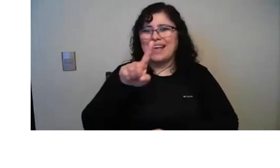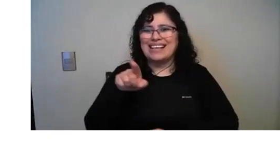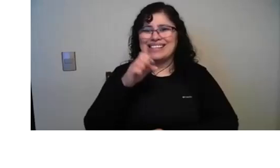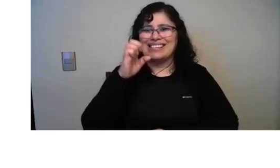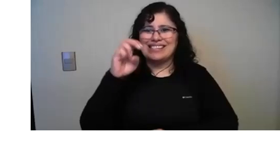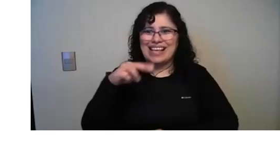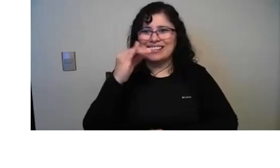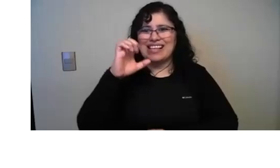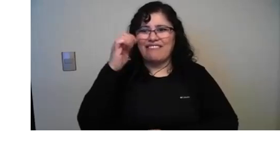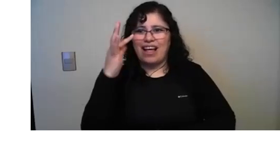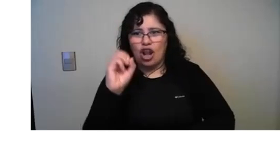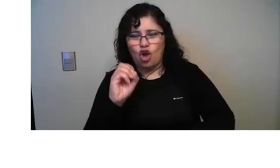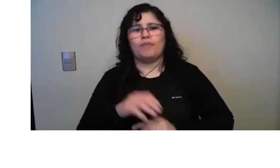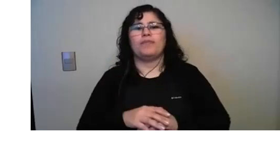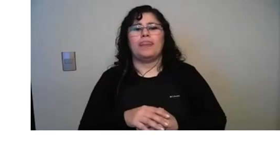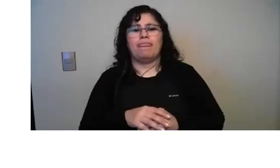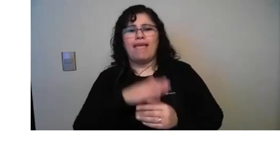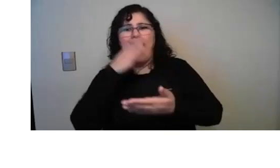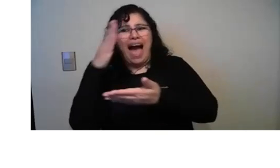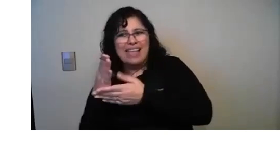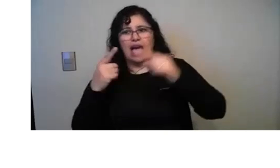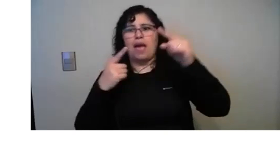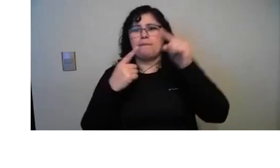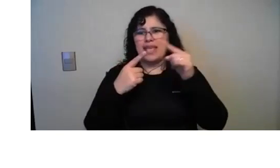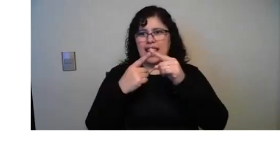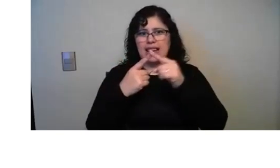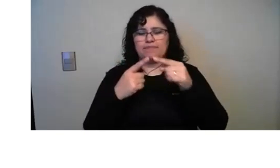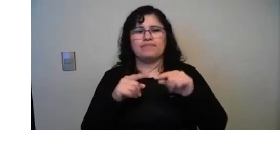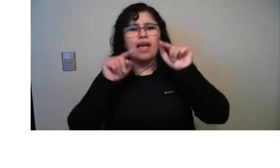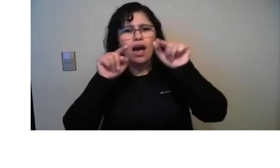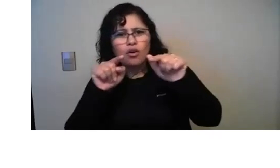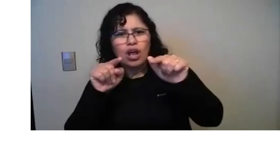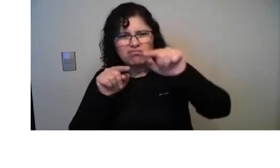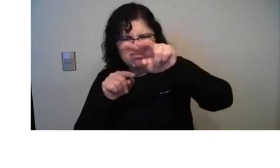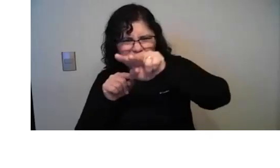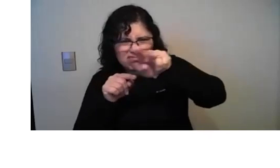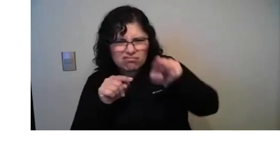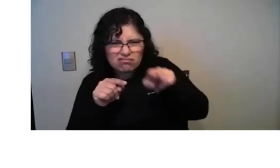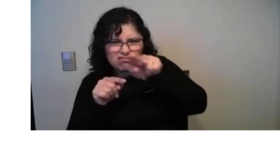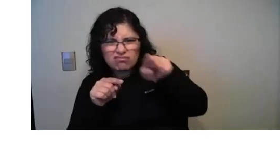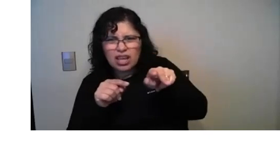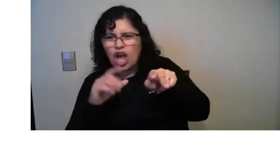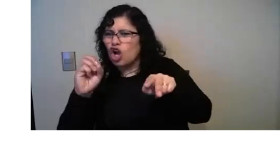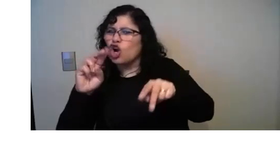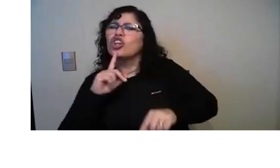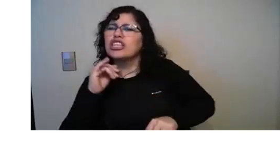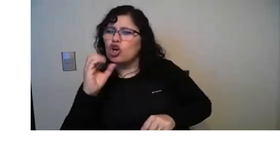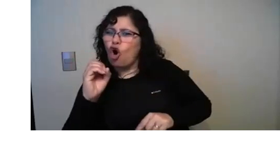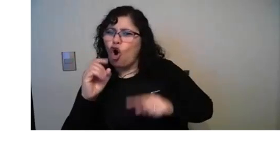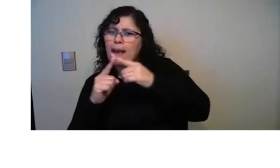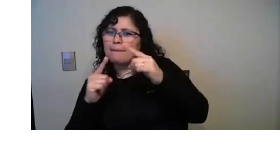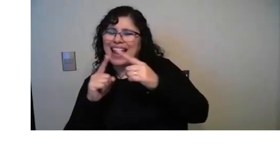están aquí no tienen un origen de la corteza, a diferencia de los córticos espinales. Por tanto,